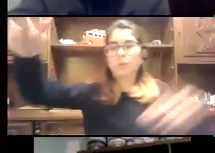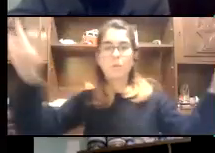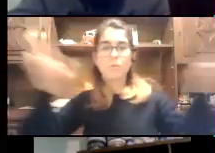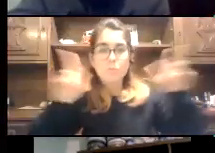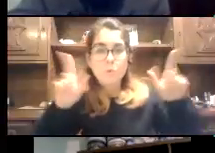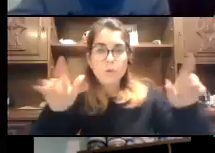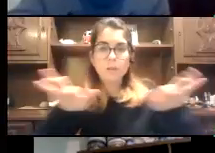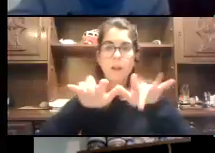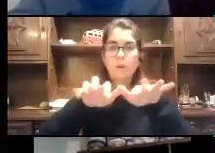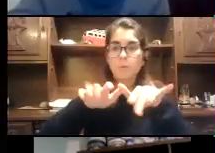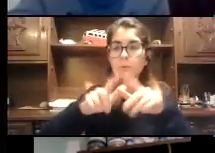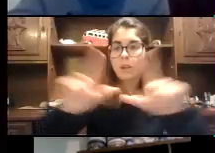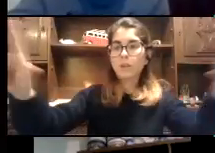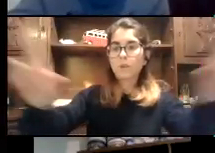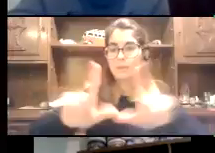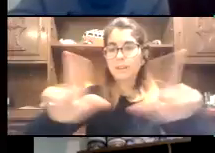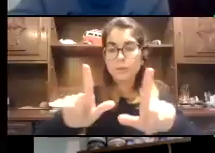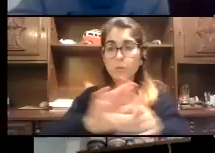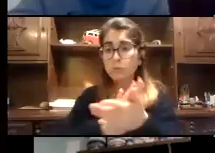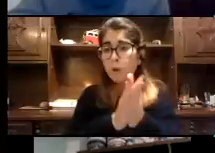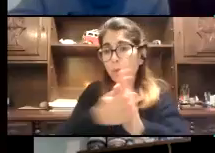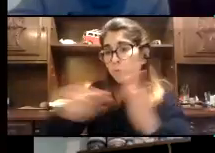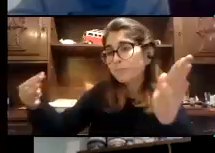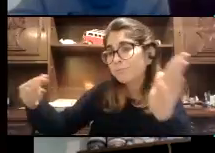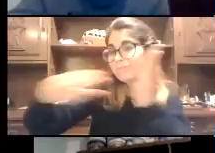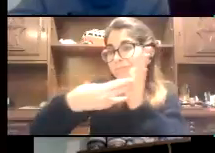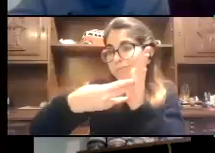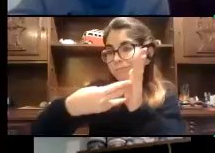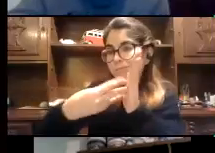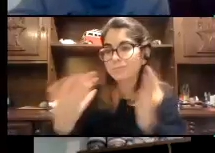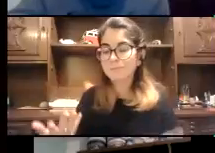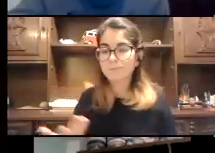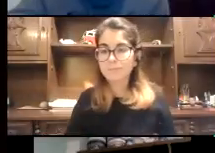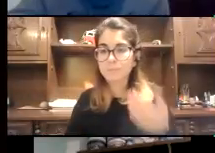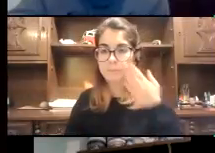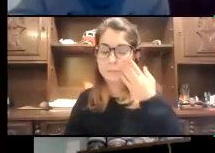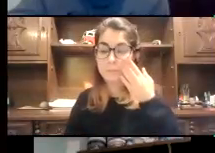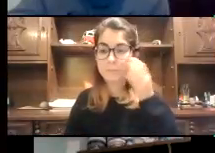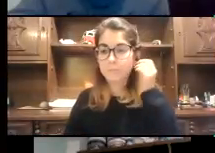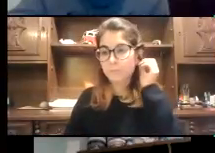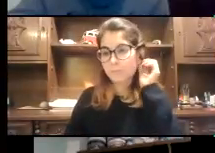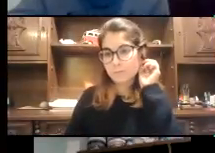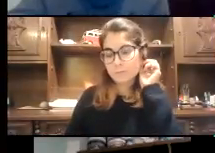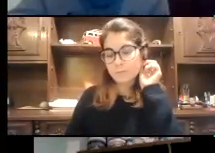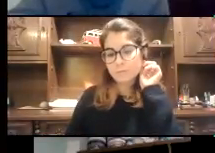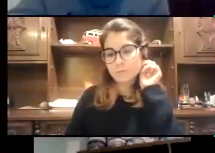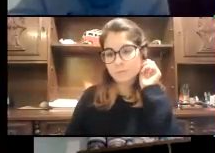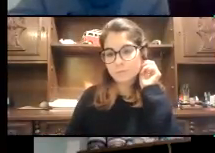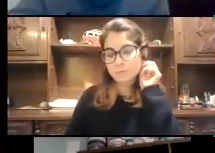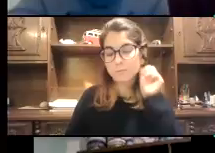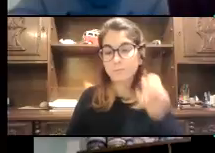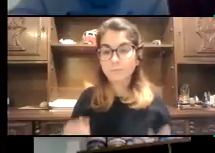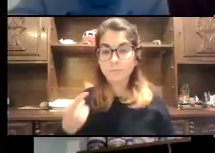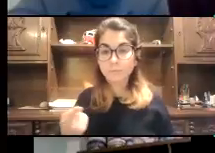computadores, etcétera, que sabemos que funcionan con electricidad. Y todos esos